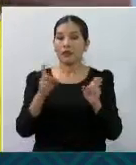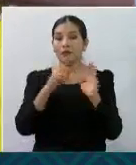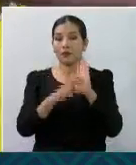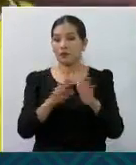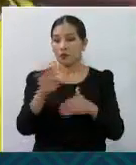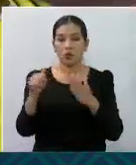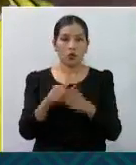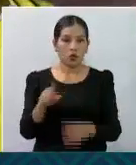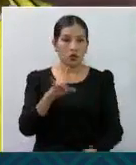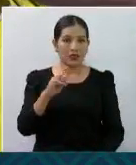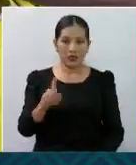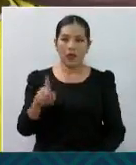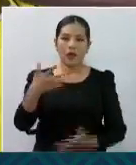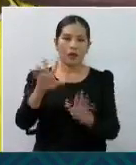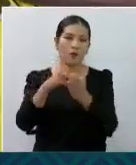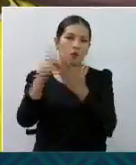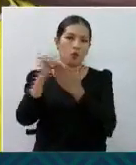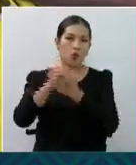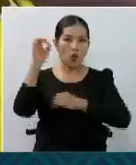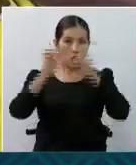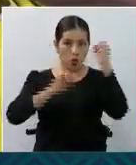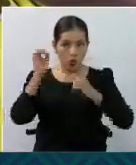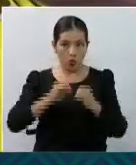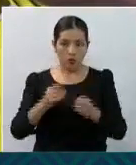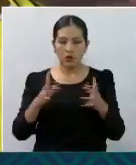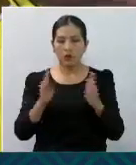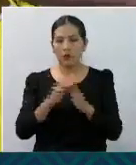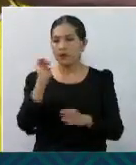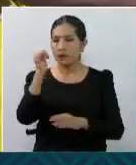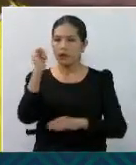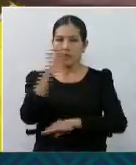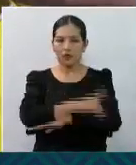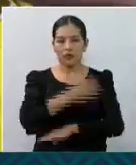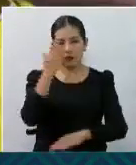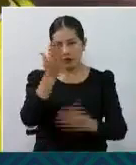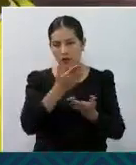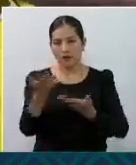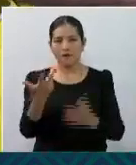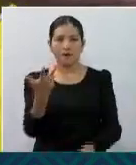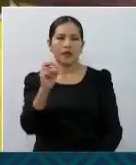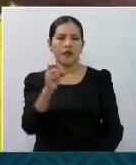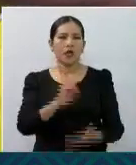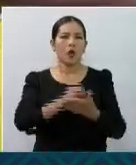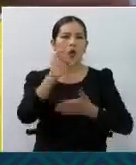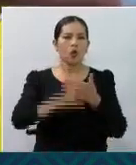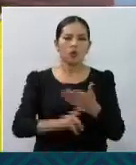CINCE en el proyecto de Oruro. Todos ya saben que este 30 de octubre se firma ya